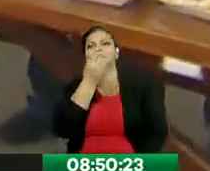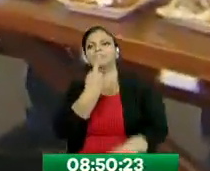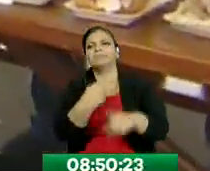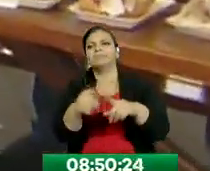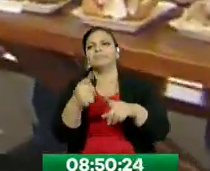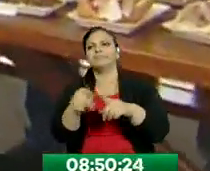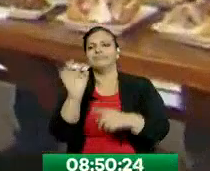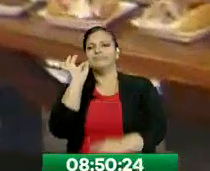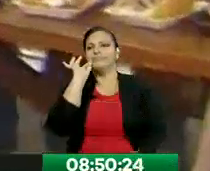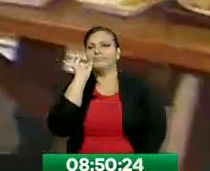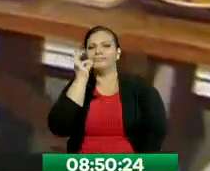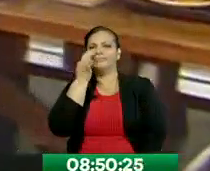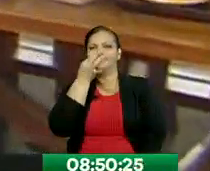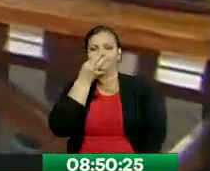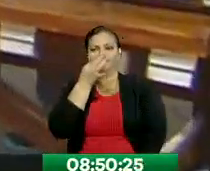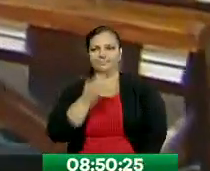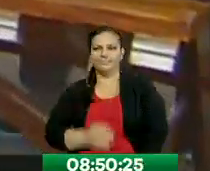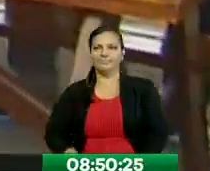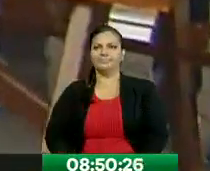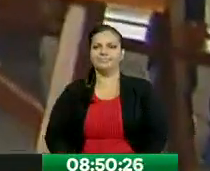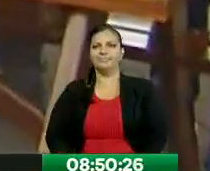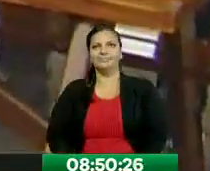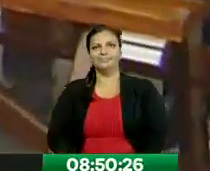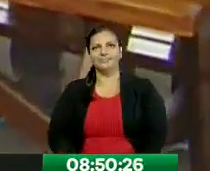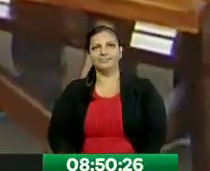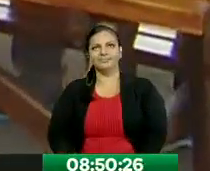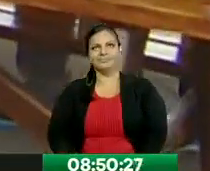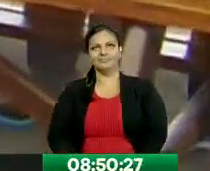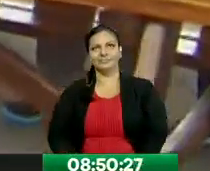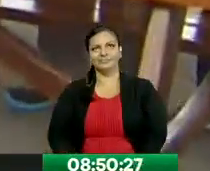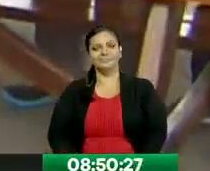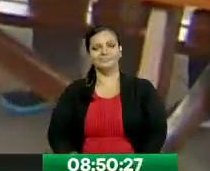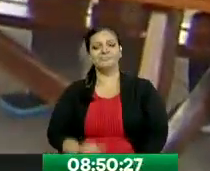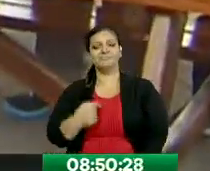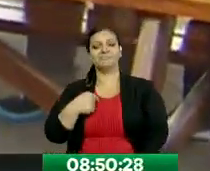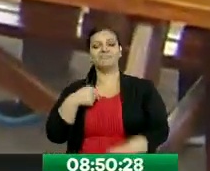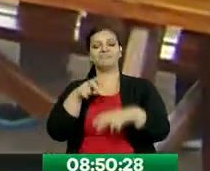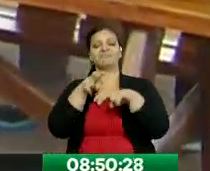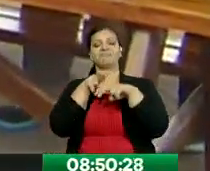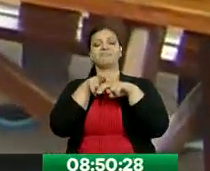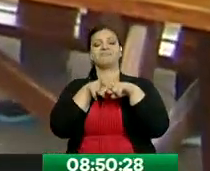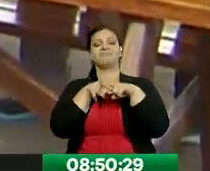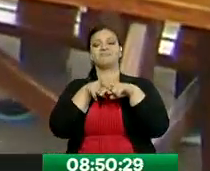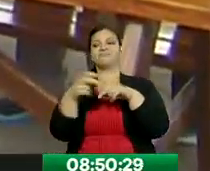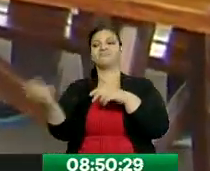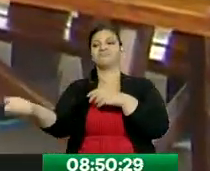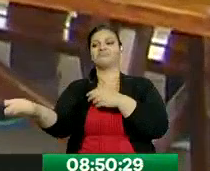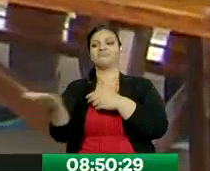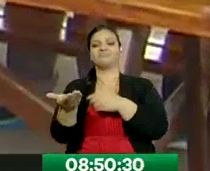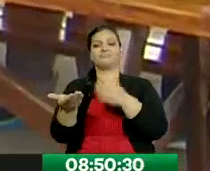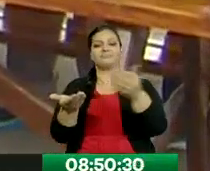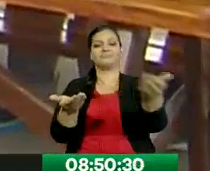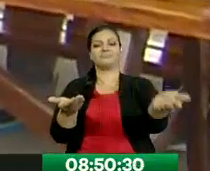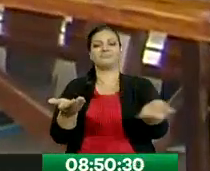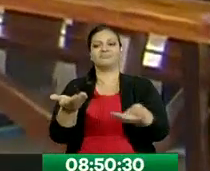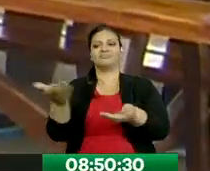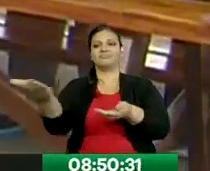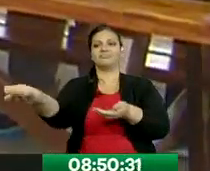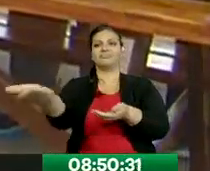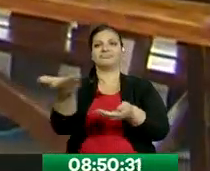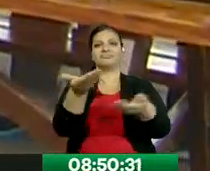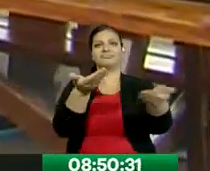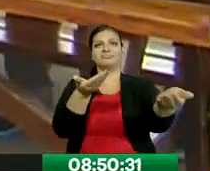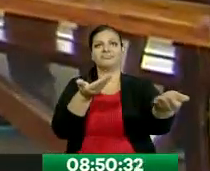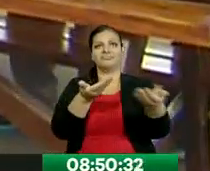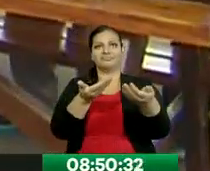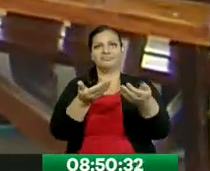Y ustedes tienen más información. Miren, aquí nos vamos a quedar. Traen más platos porque quiere que la gente sepa todo